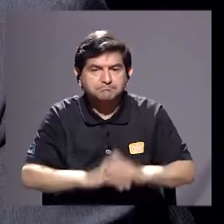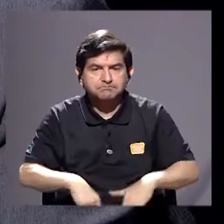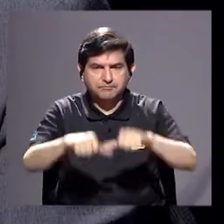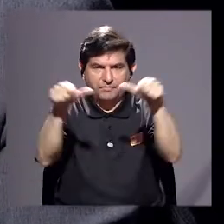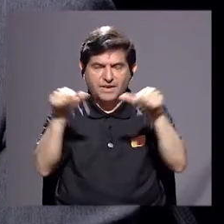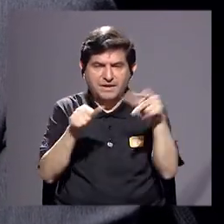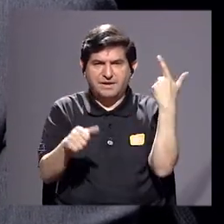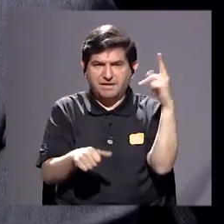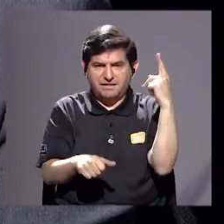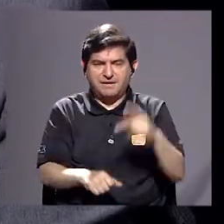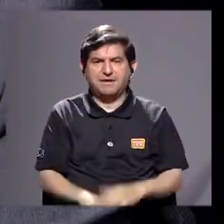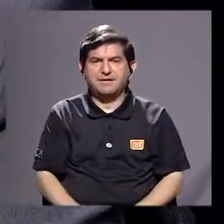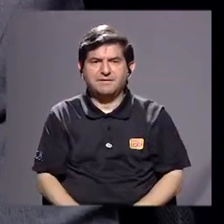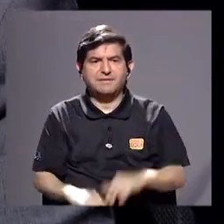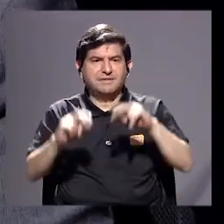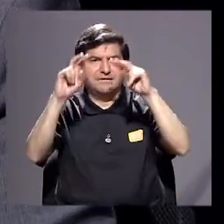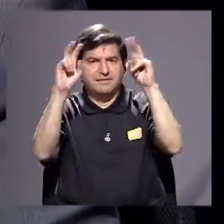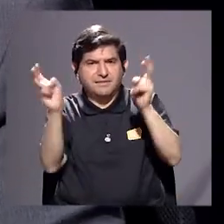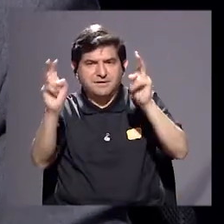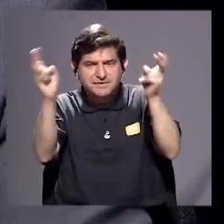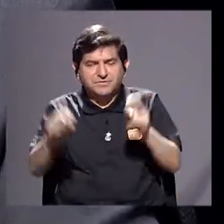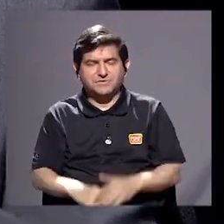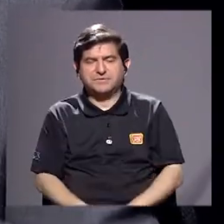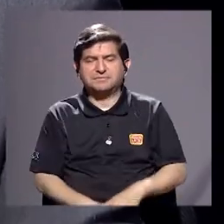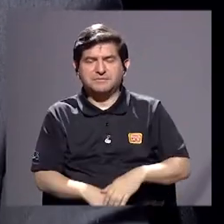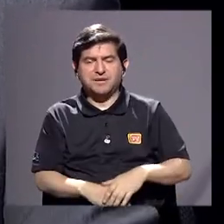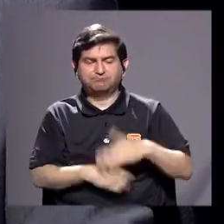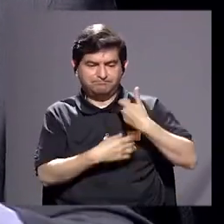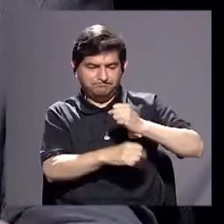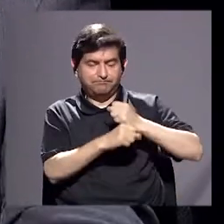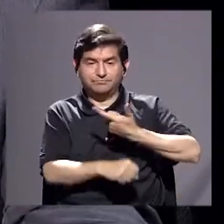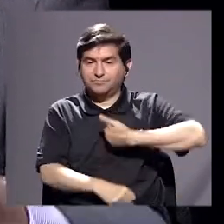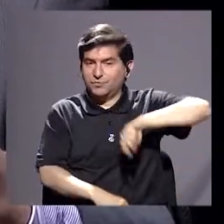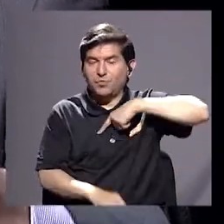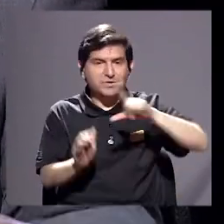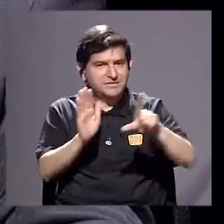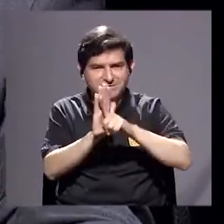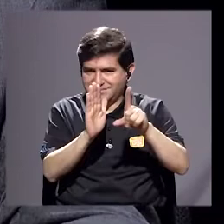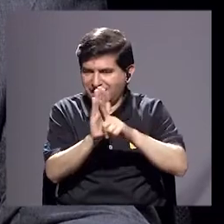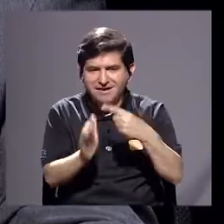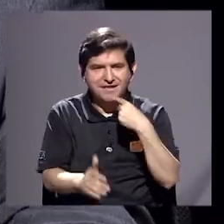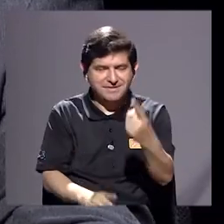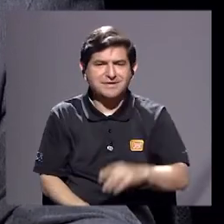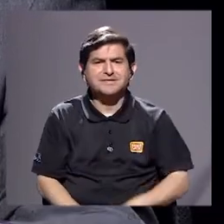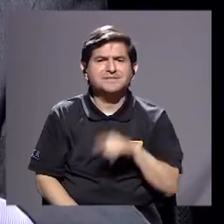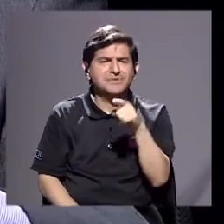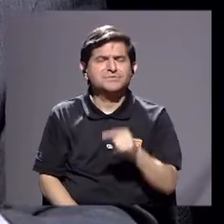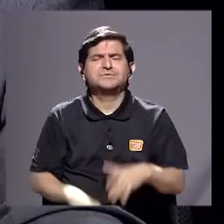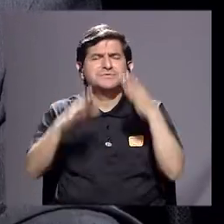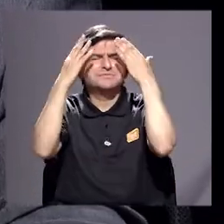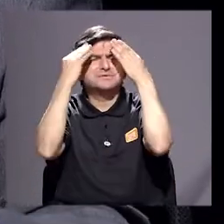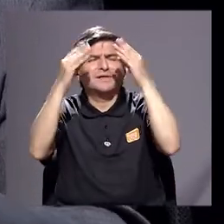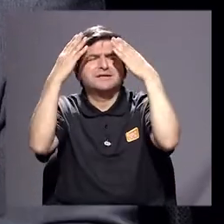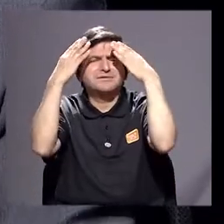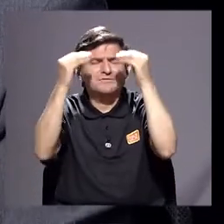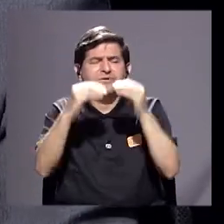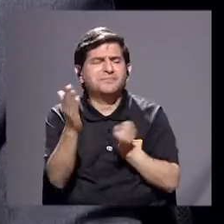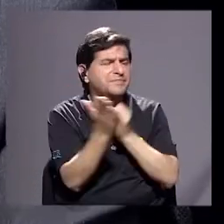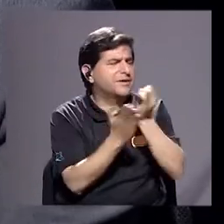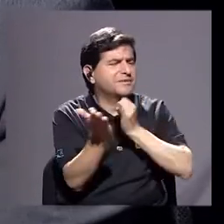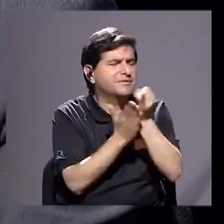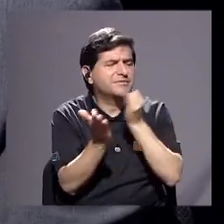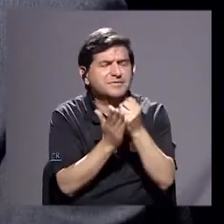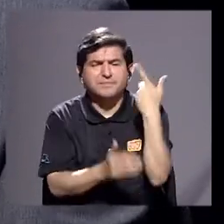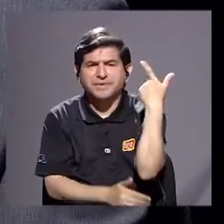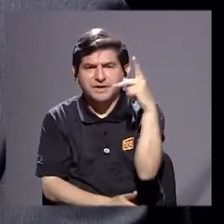zonas de riesgo por ejemplo es un tema eminentemente municipal nosotros nuestra ley nos dice usted deben generar información generar investigación